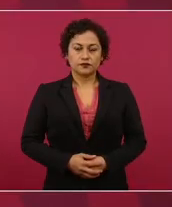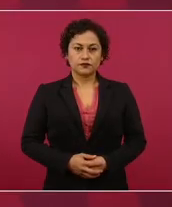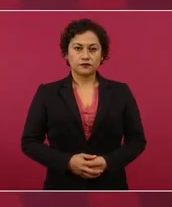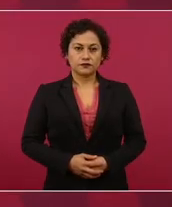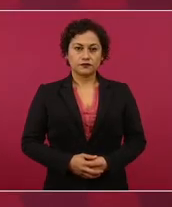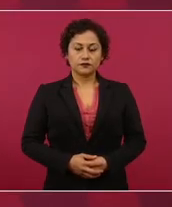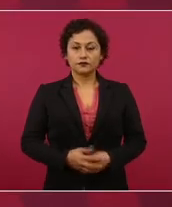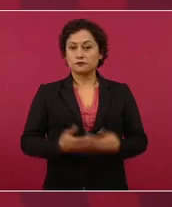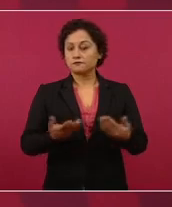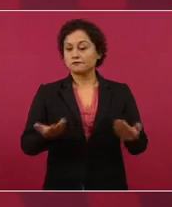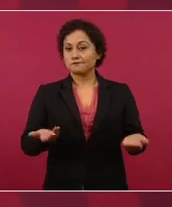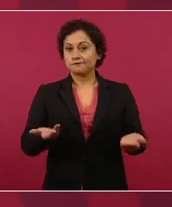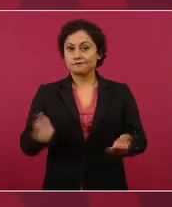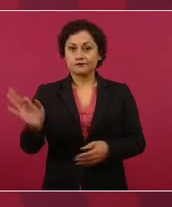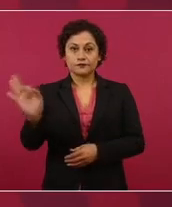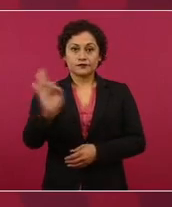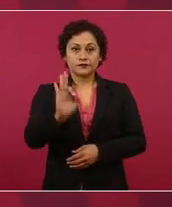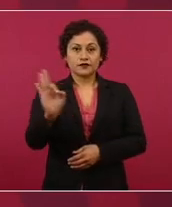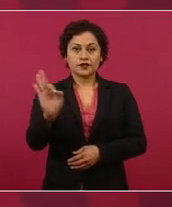Ahora sí que